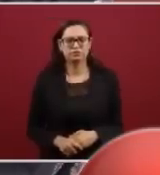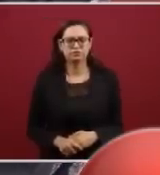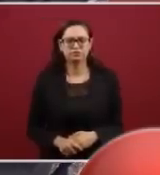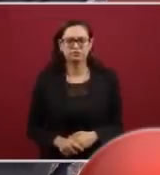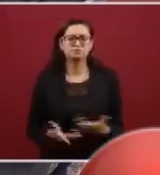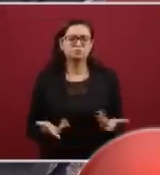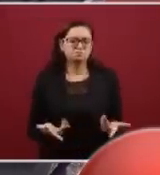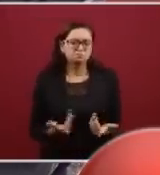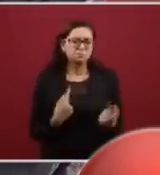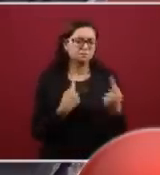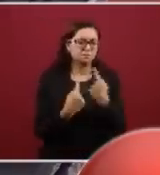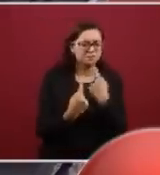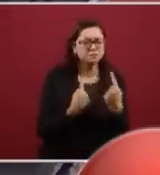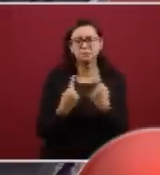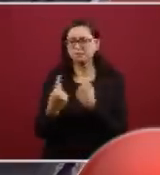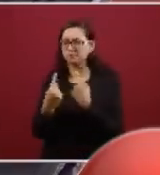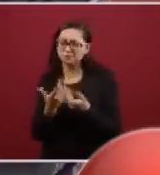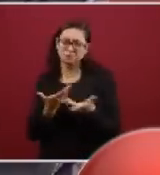diálogo